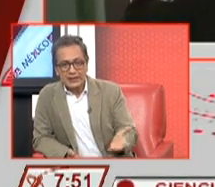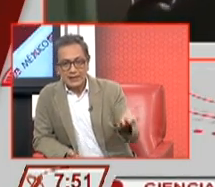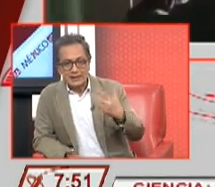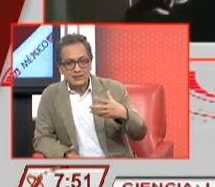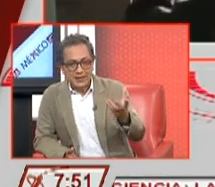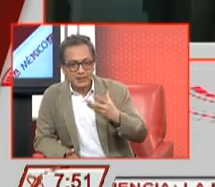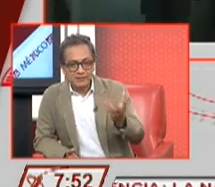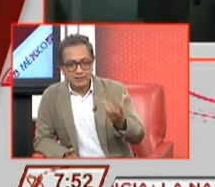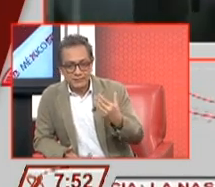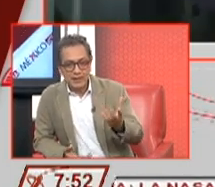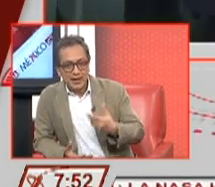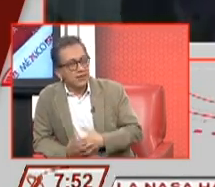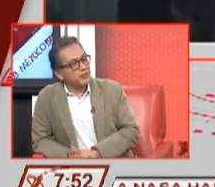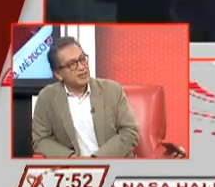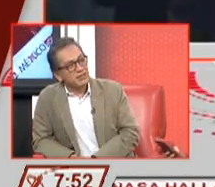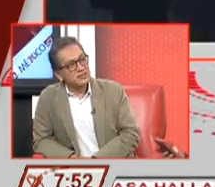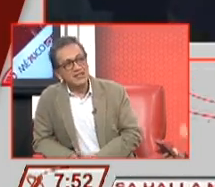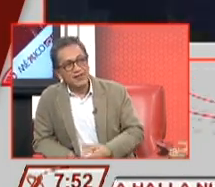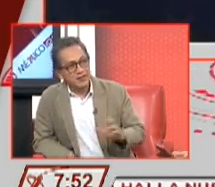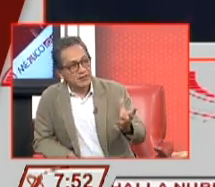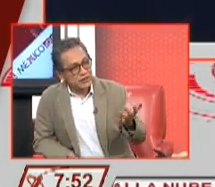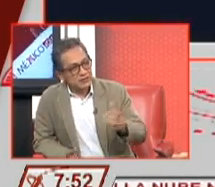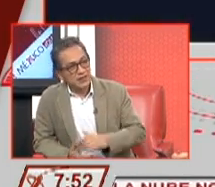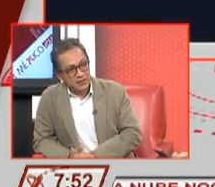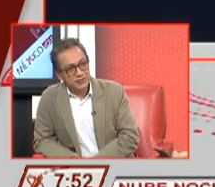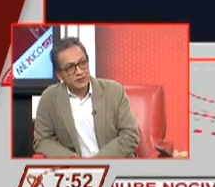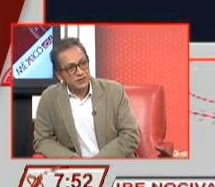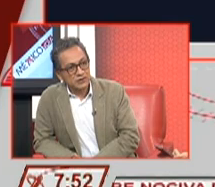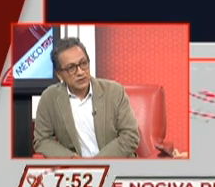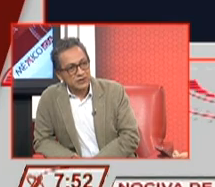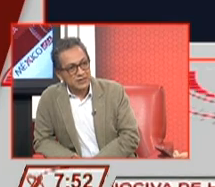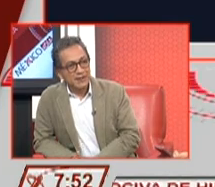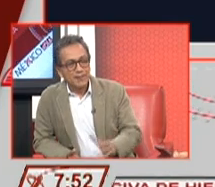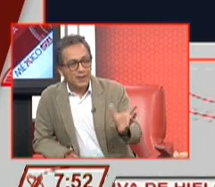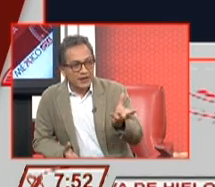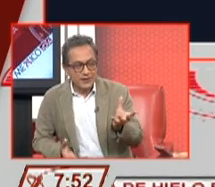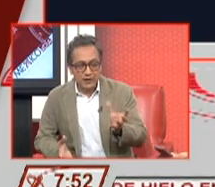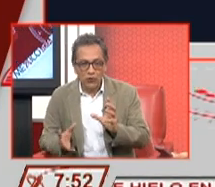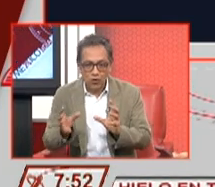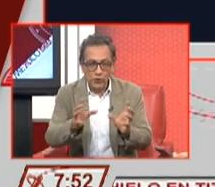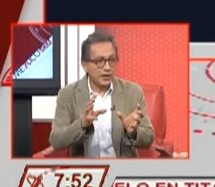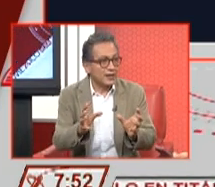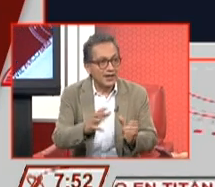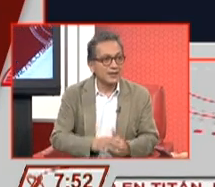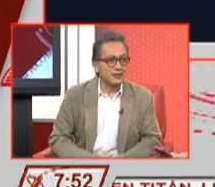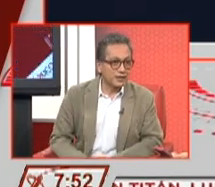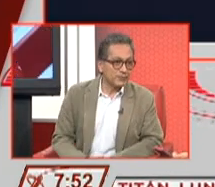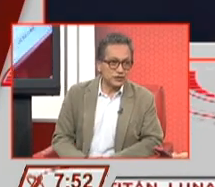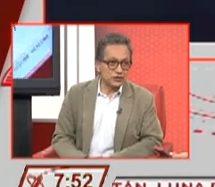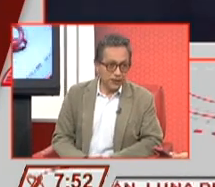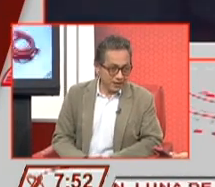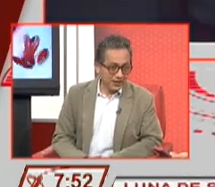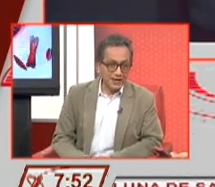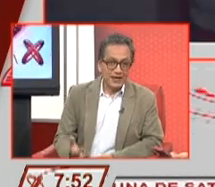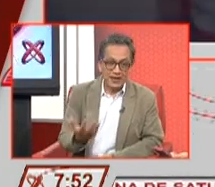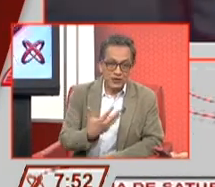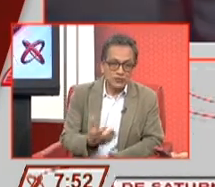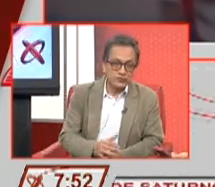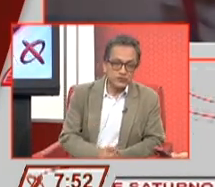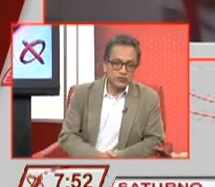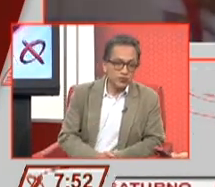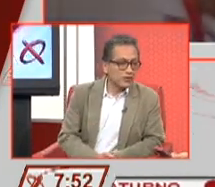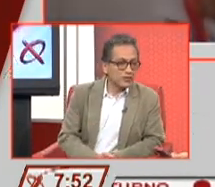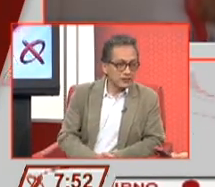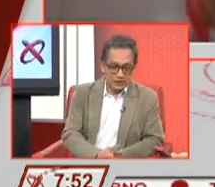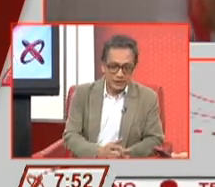hace, de estar alimentándose de la vida personal también de los actores para ver cómo encajan en el personaje. Él